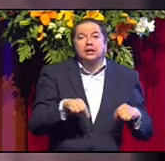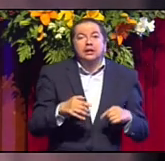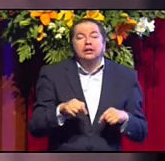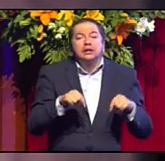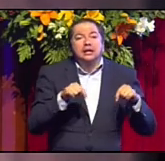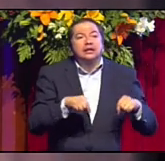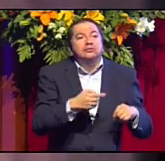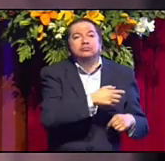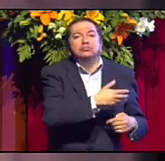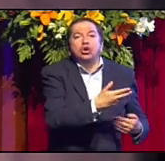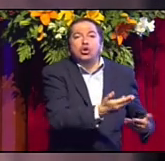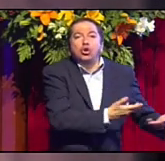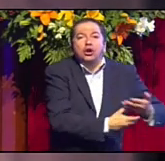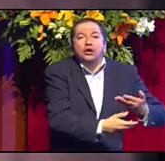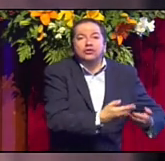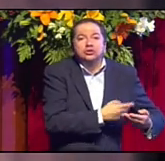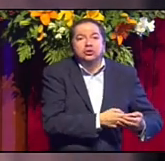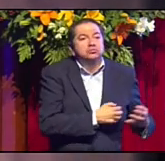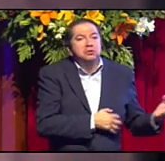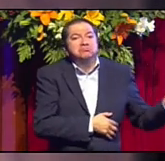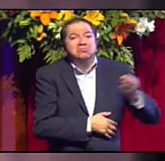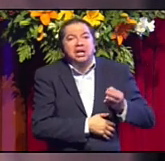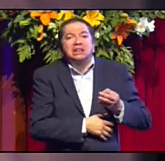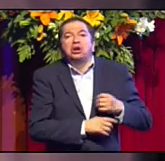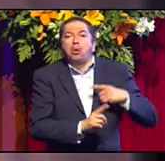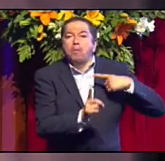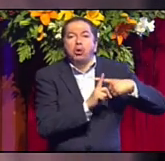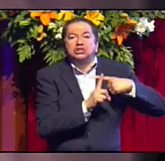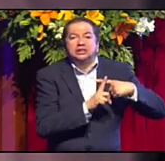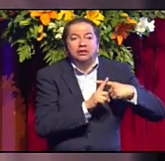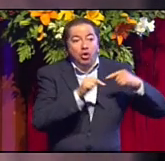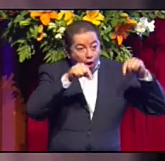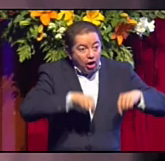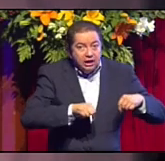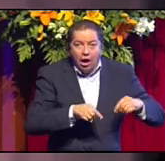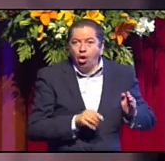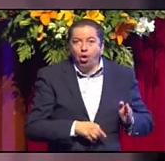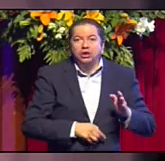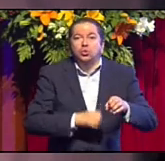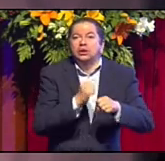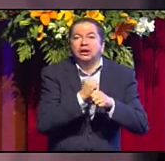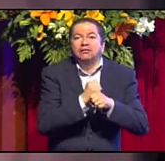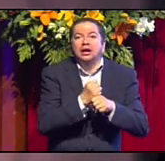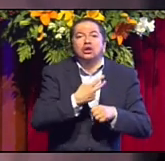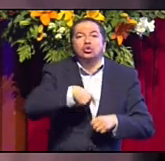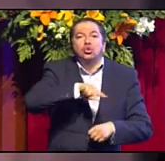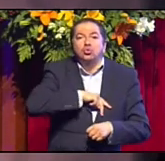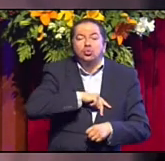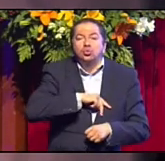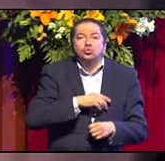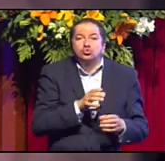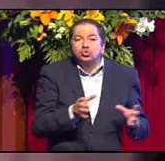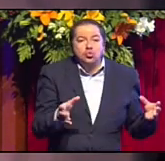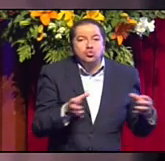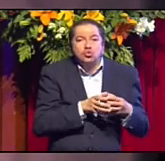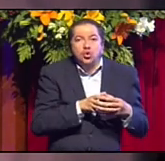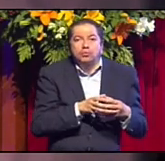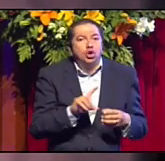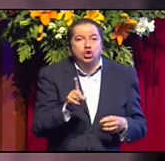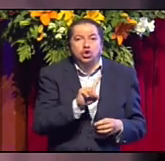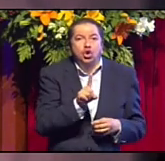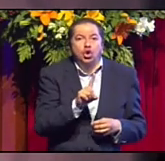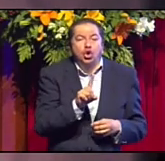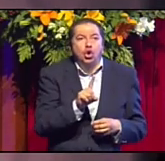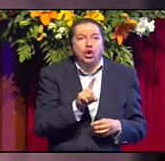Pregunté la evaluación de ellos, me dijeron que era muy positiva. Hasta el día de hoy día están trabajando con nosotros. ¿Por qué? Porque lo importante es, no es lo